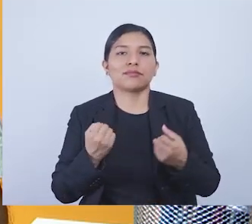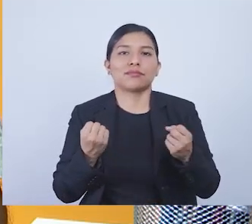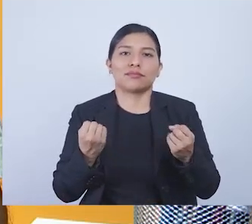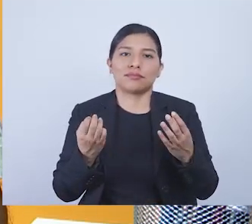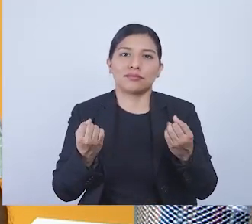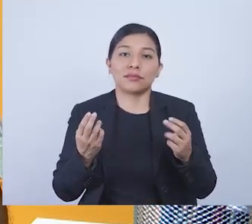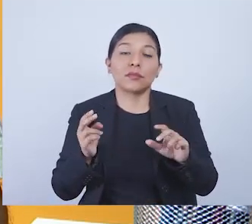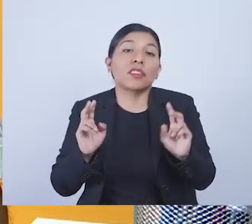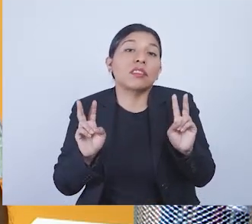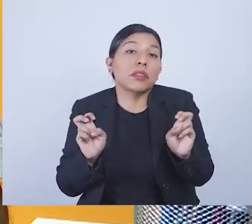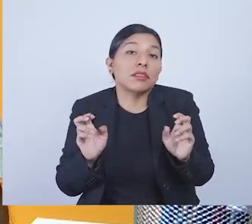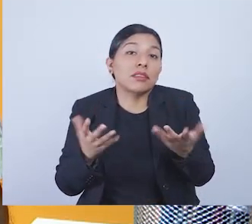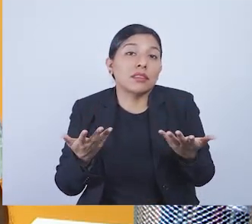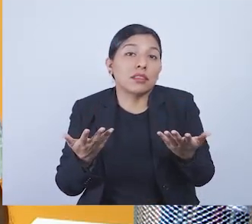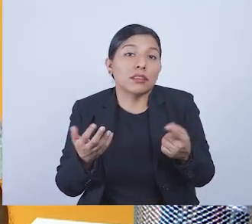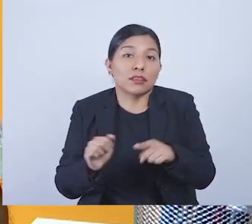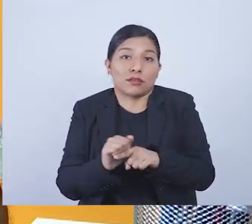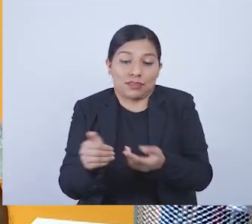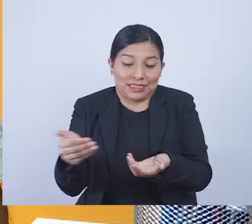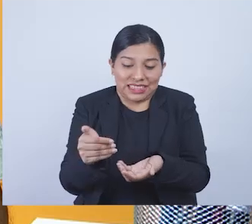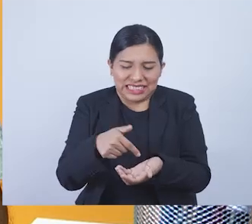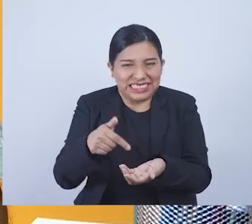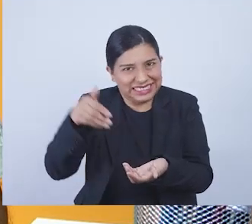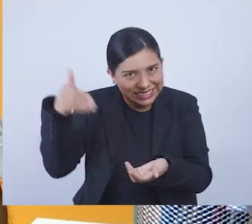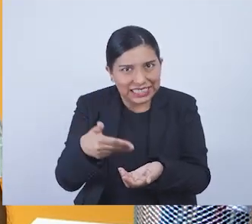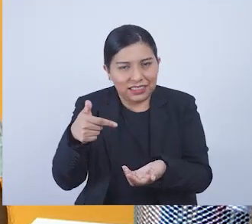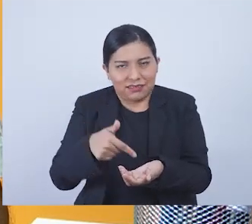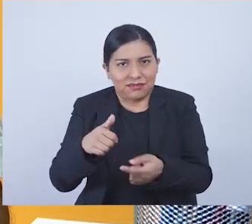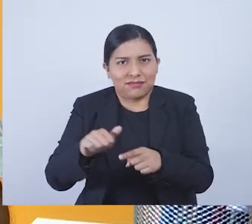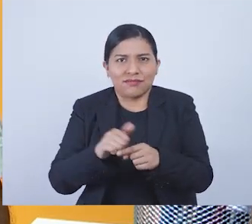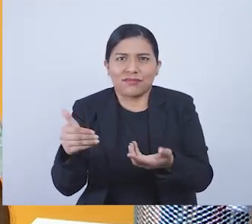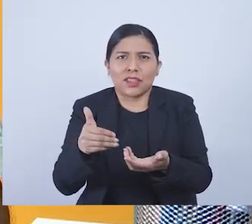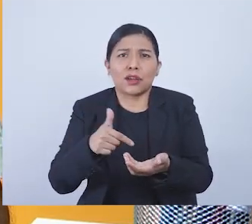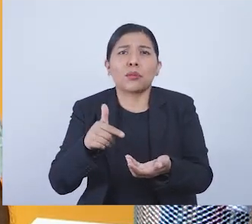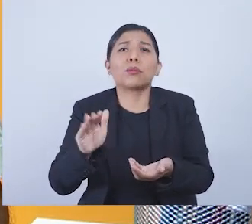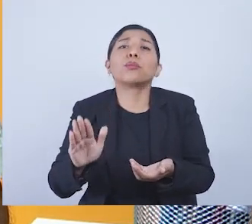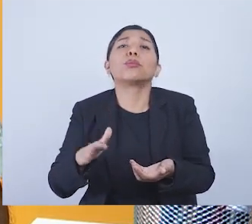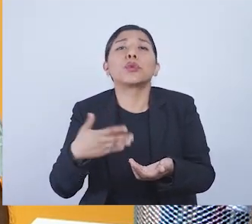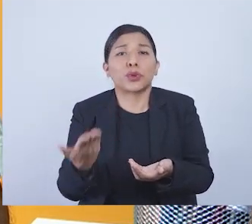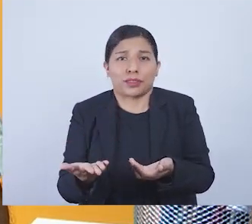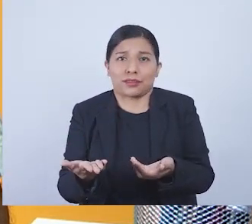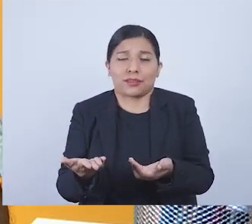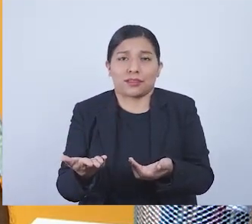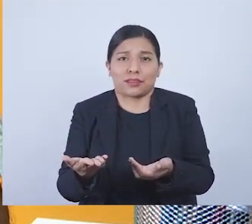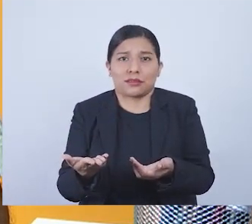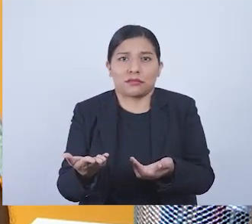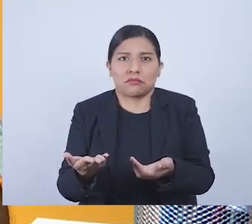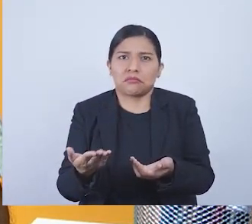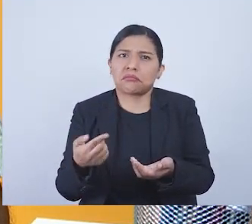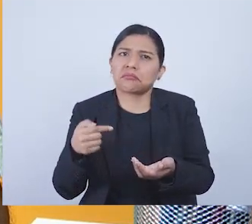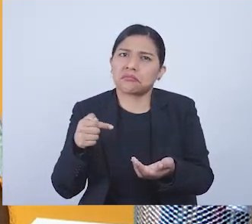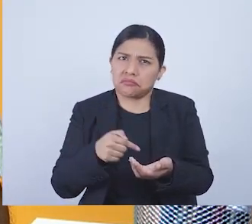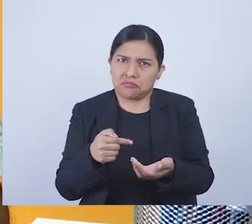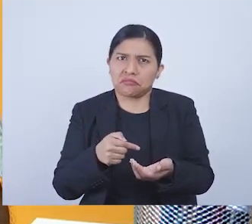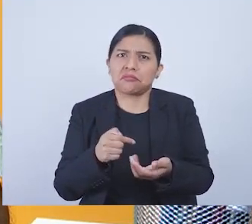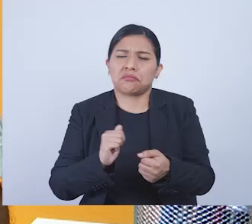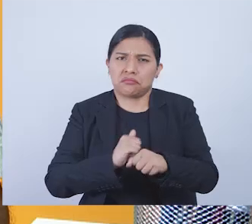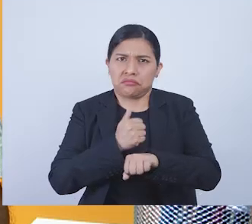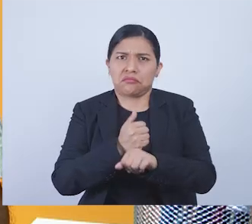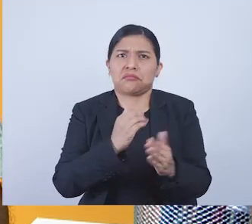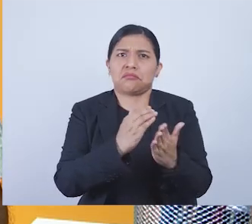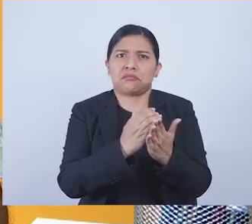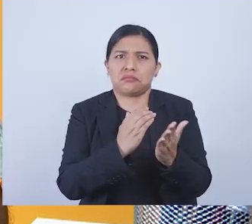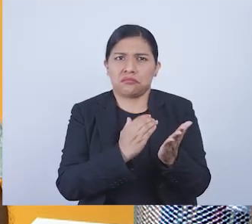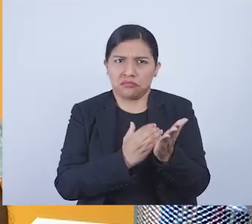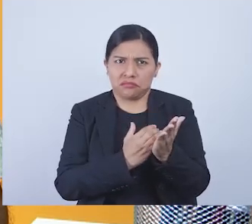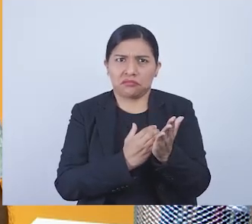la parte formativa de la educación física y las razones por qué está en los fundamentos curriculares del